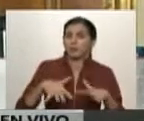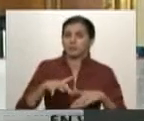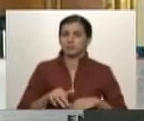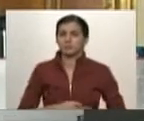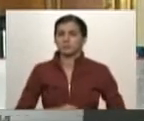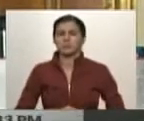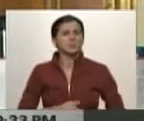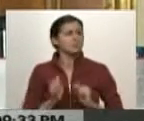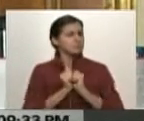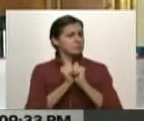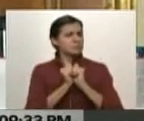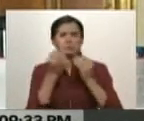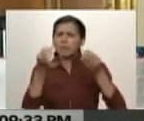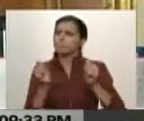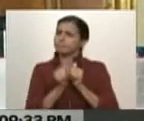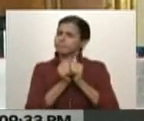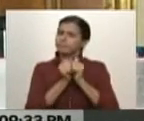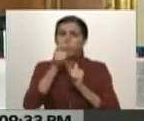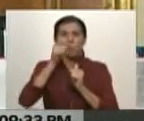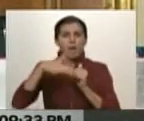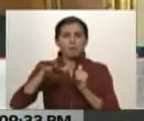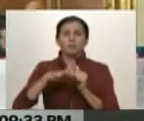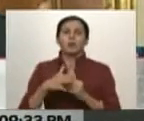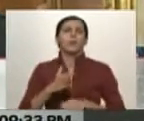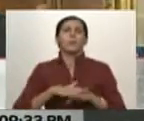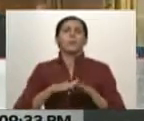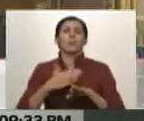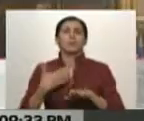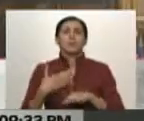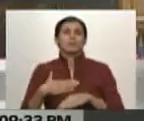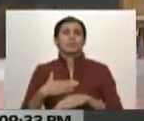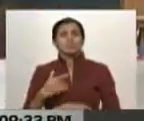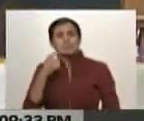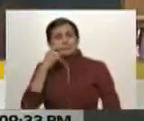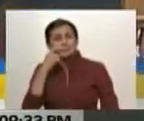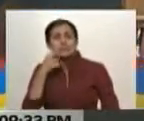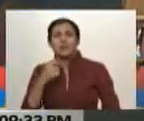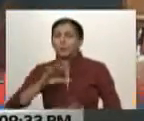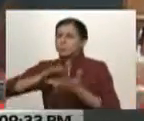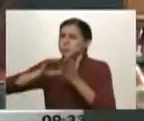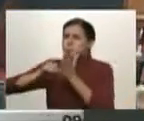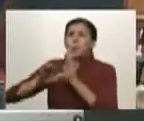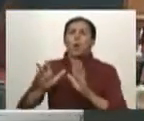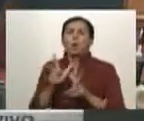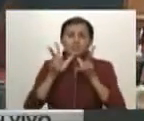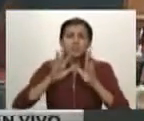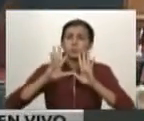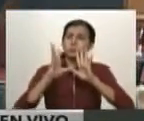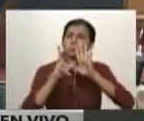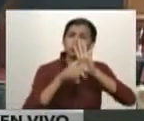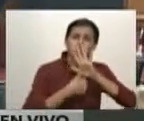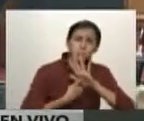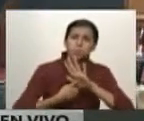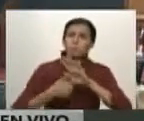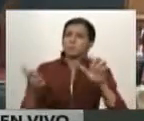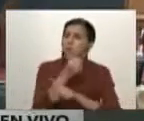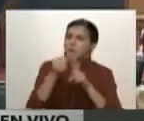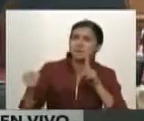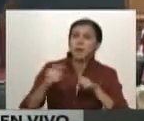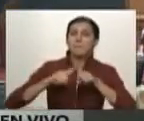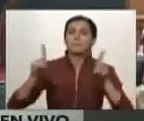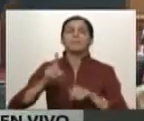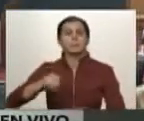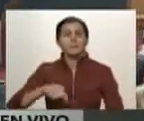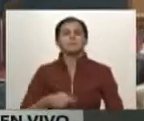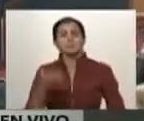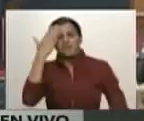si nosotros somos hijos del saqueo de la violencia que se ejerció contra la patria pero somos padres de la paz